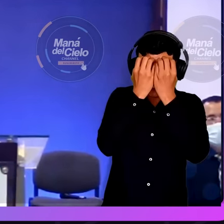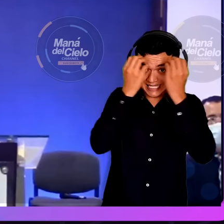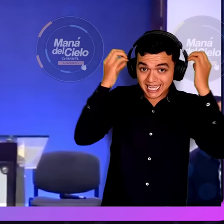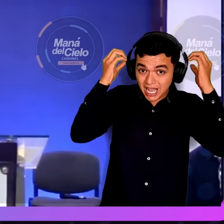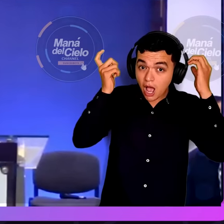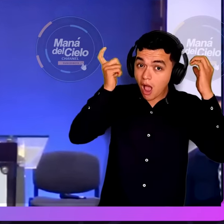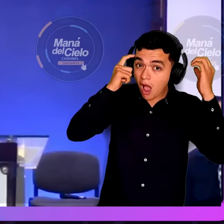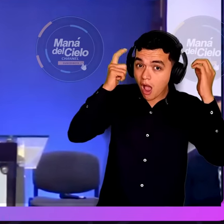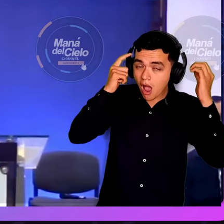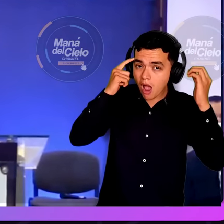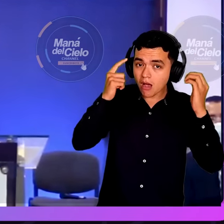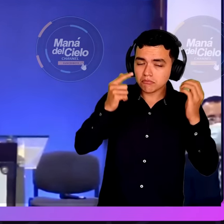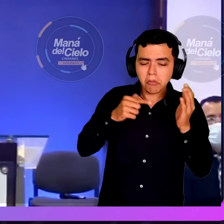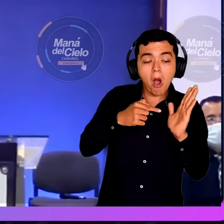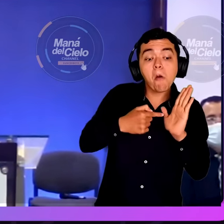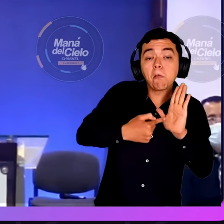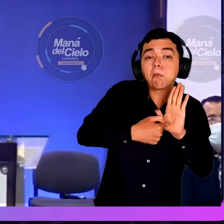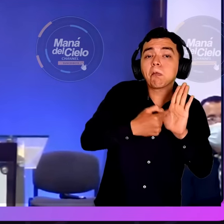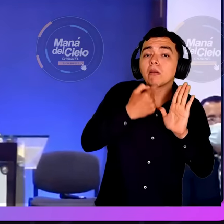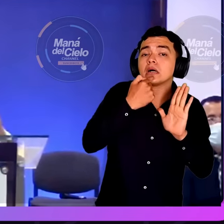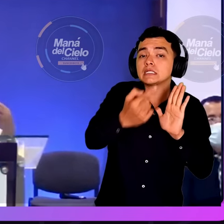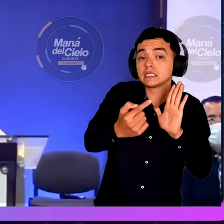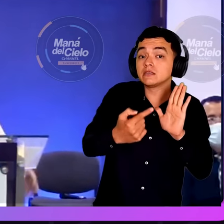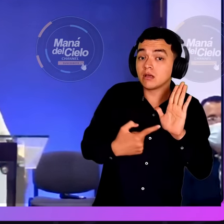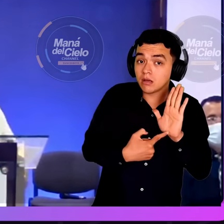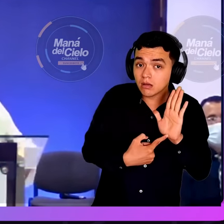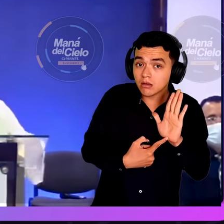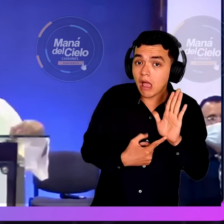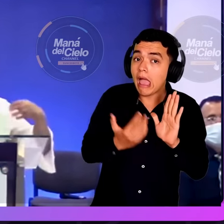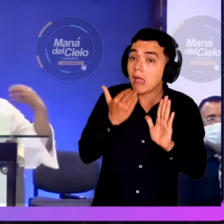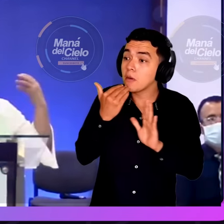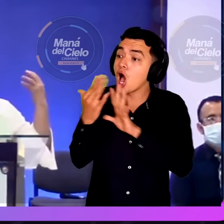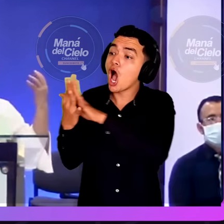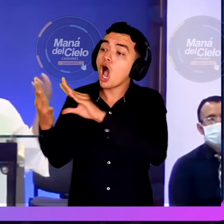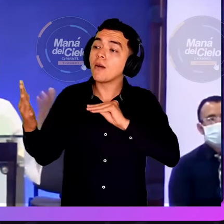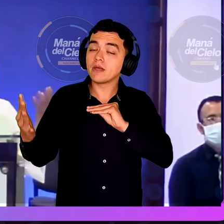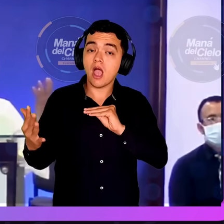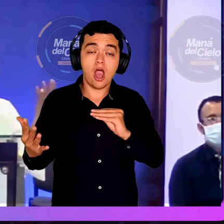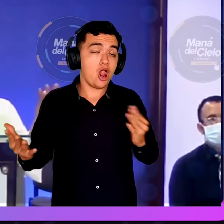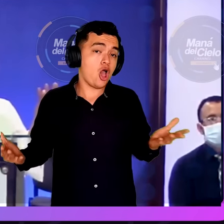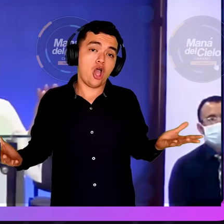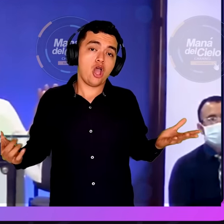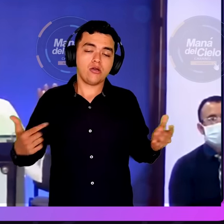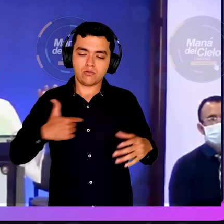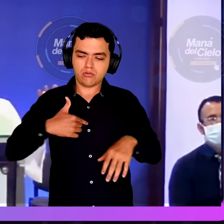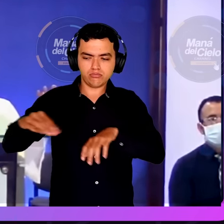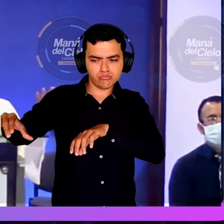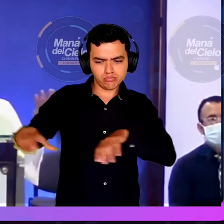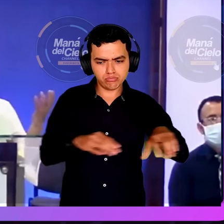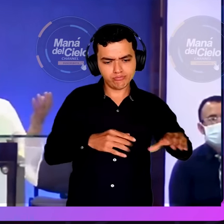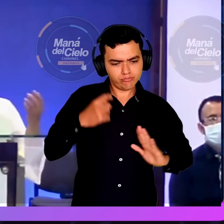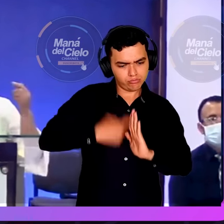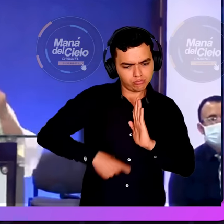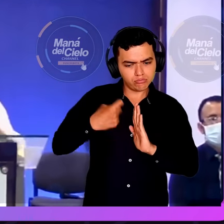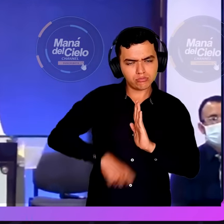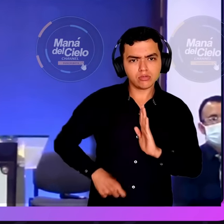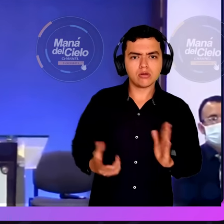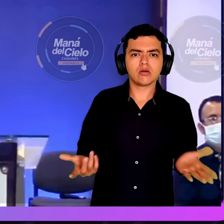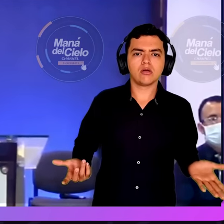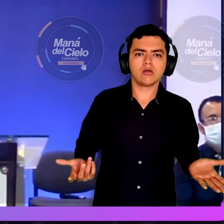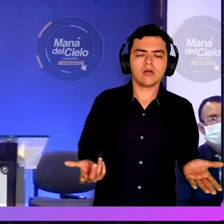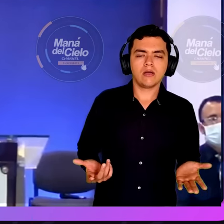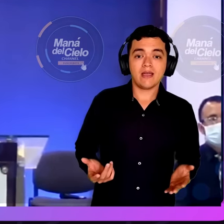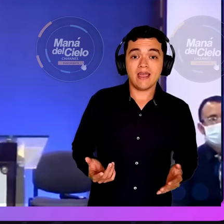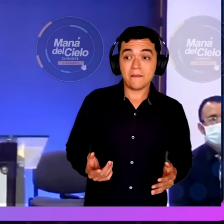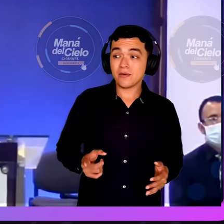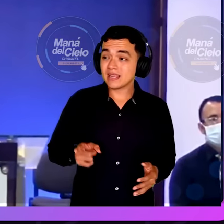al campo del hombre perezoso, vi cómo había caído su cerco, cómo había crecido la maleza, lo vi